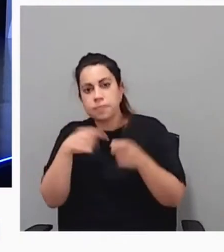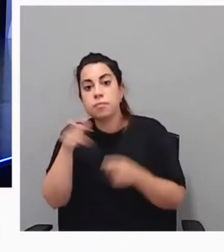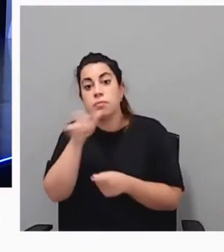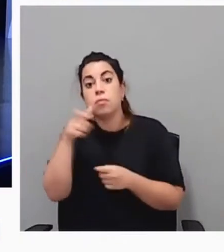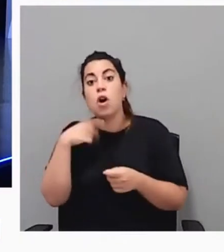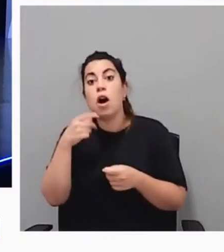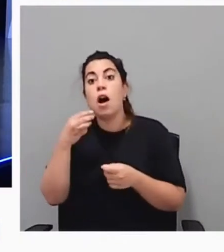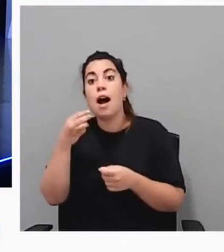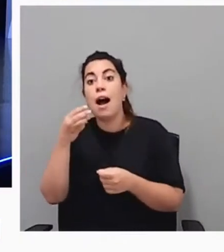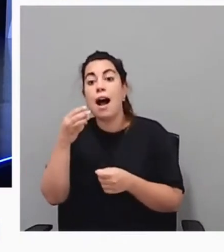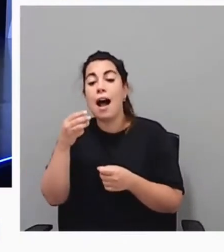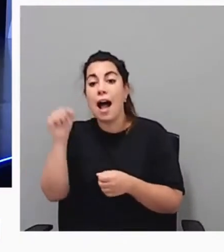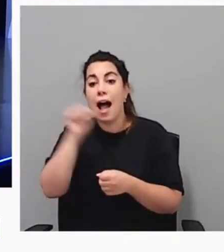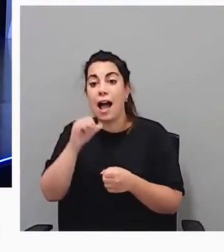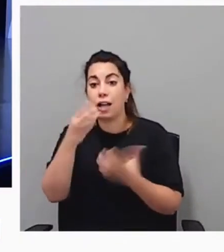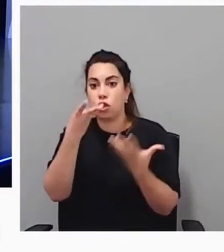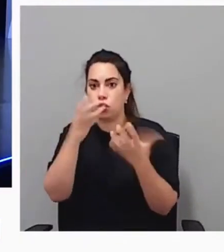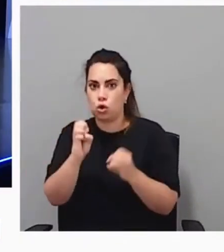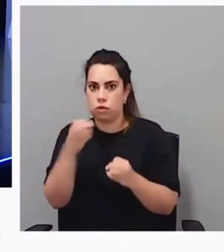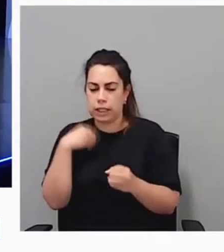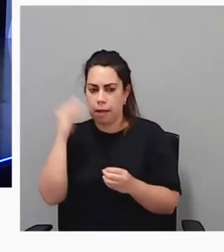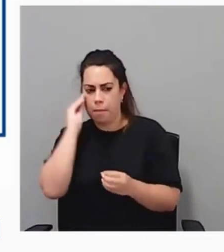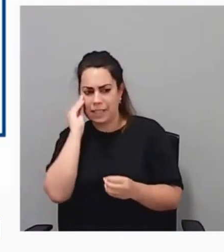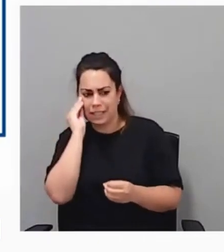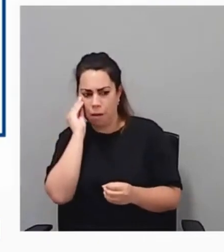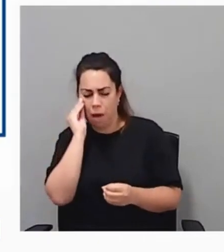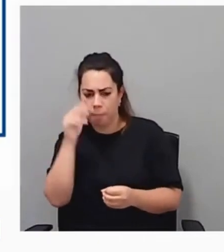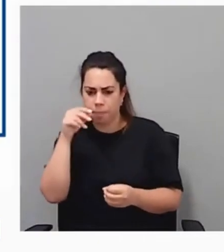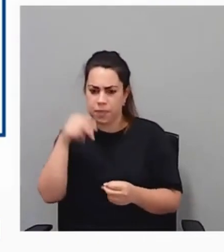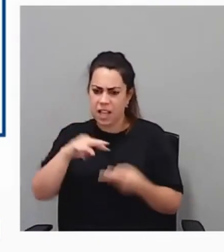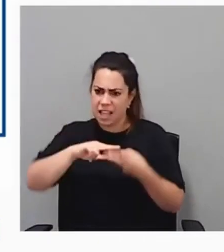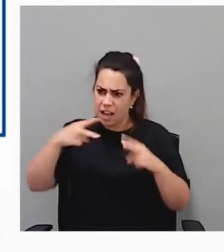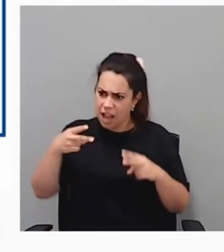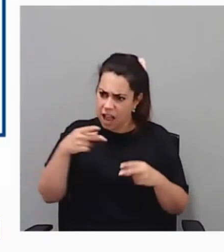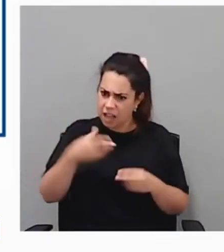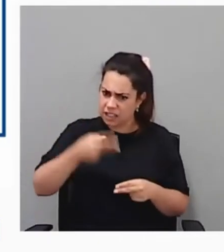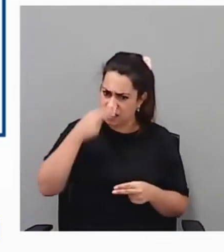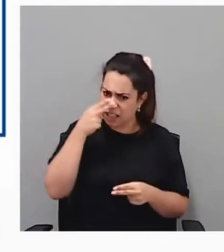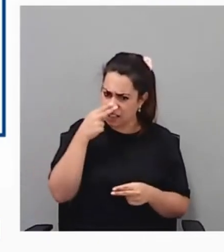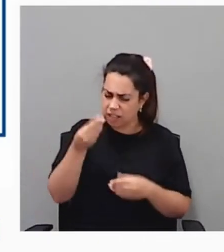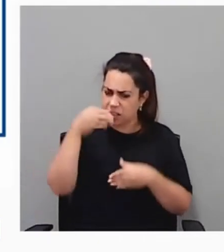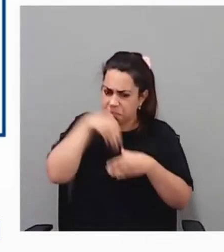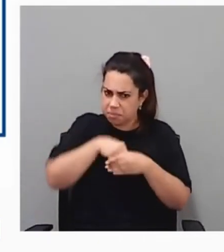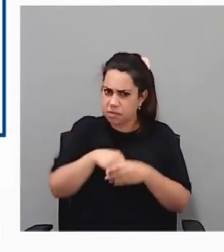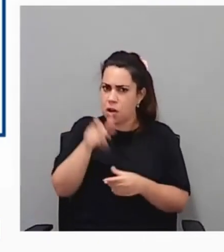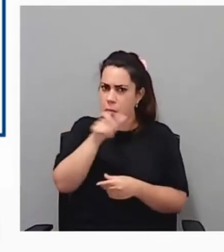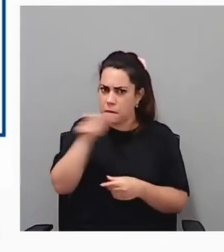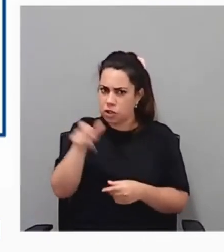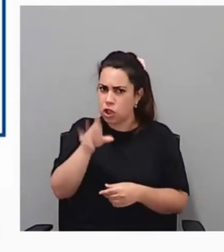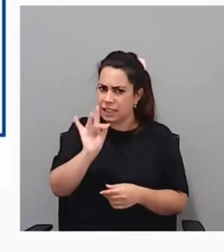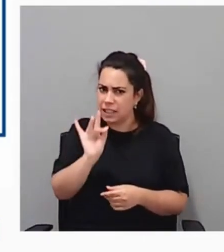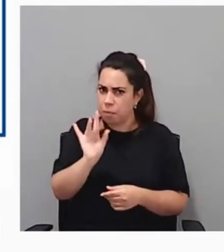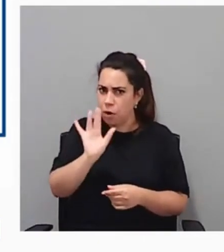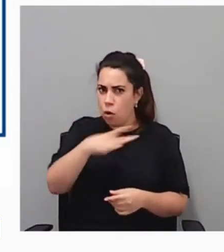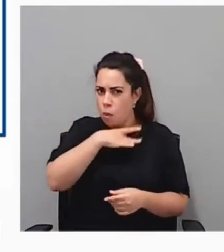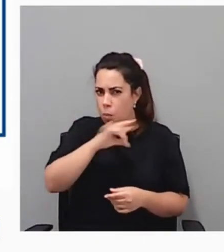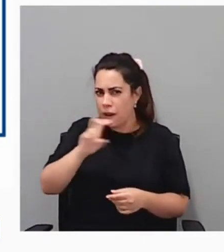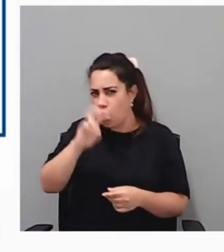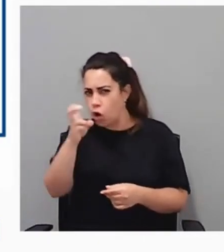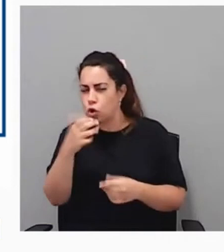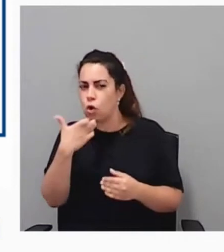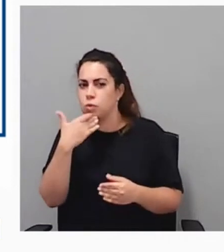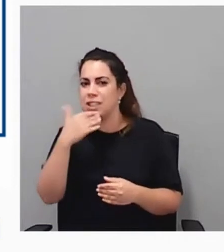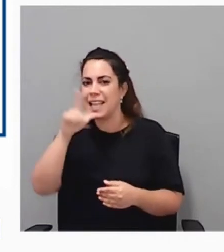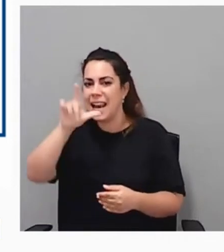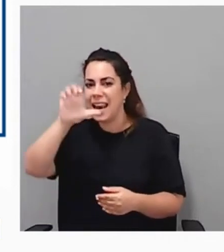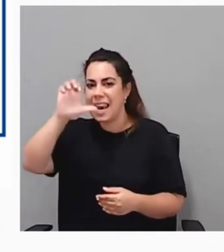que el DNA no solo era interesante como material genético humano, pero se podía usar como Lego, como trozos de Lego para construir